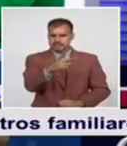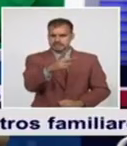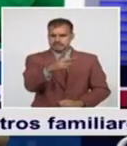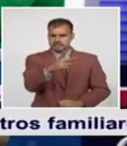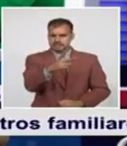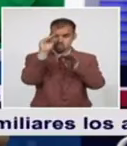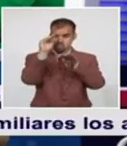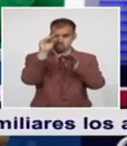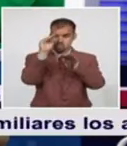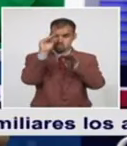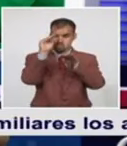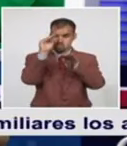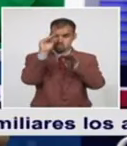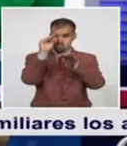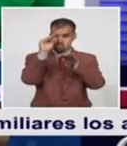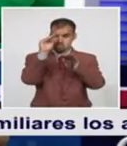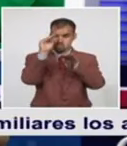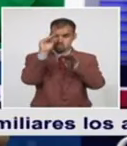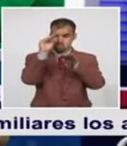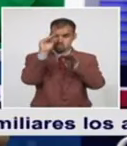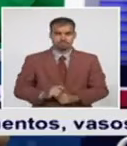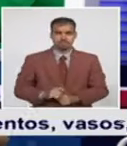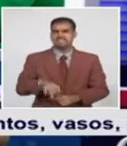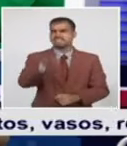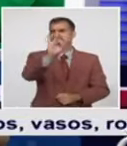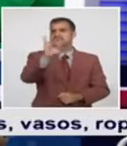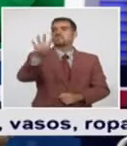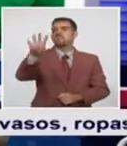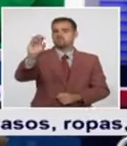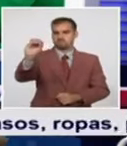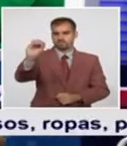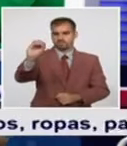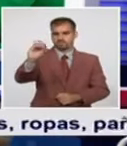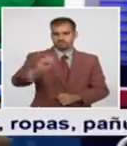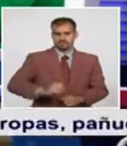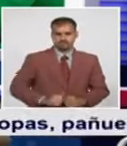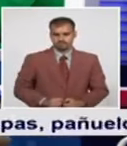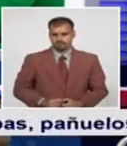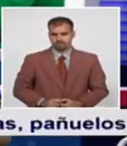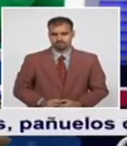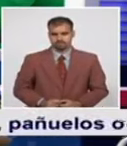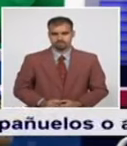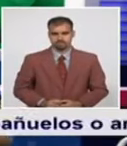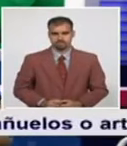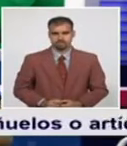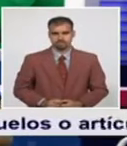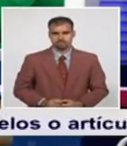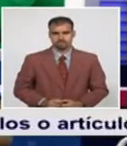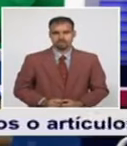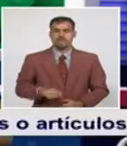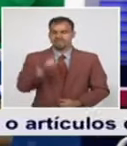hasta el día de hoy, 740 en estos momentos. Y se han recuperado el